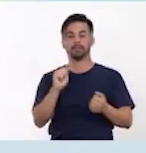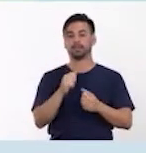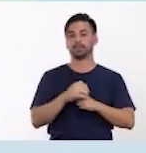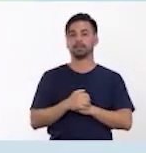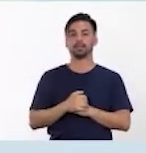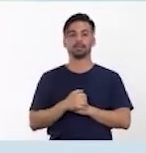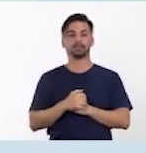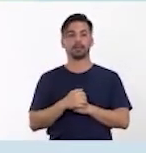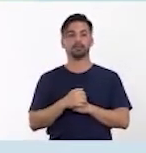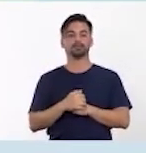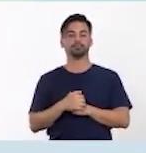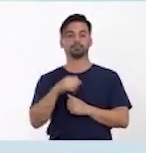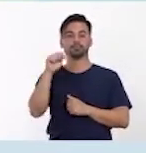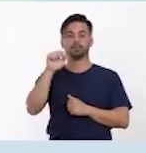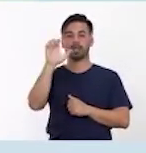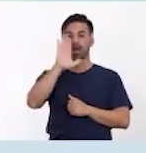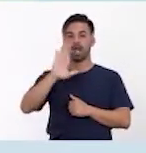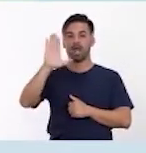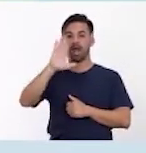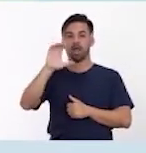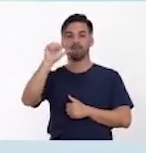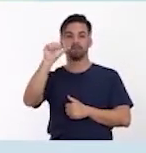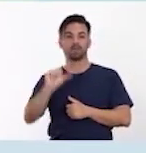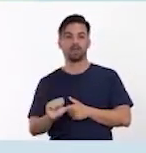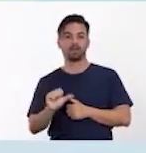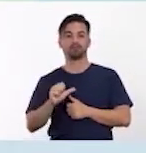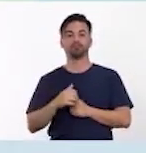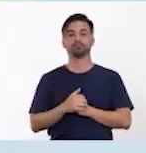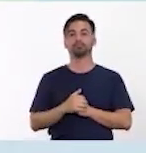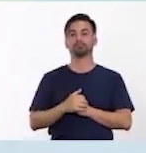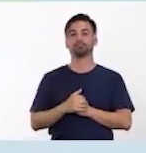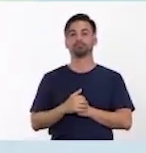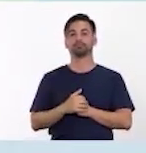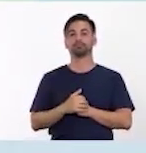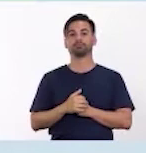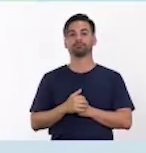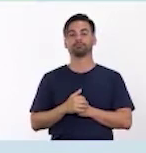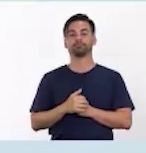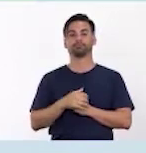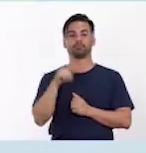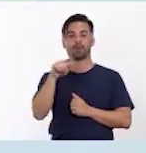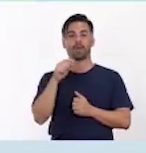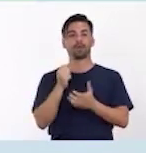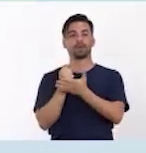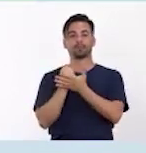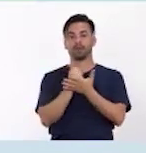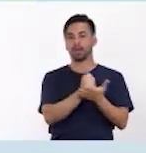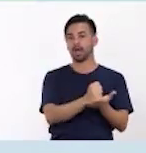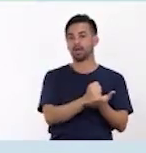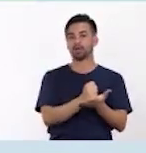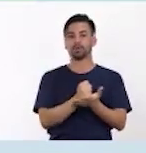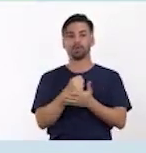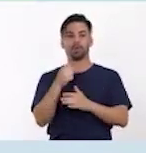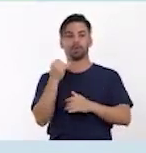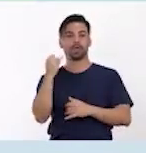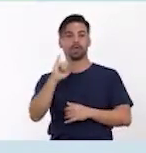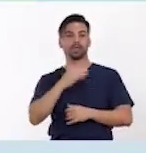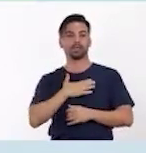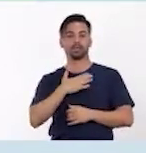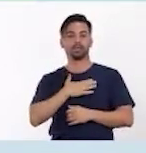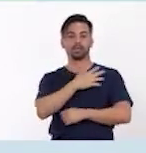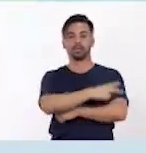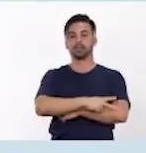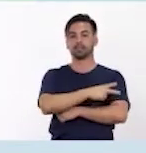Sudáfrica porque tuvo que dar la independencia a Namibia y porque eliminó el apartheid, precisamente